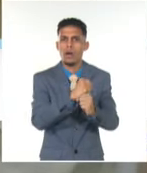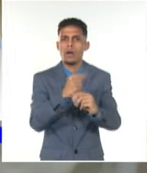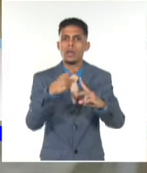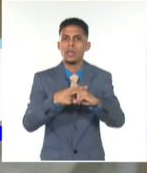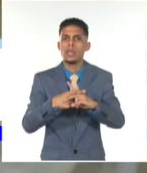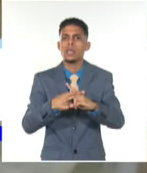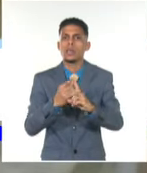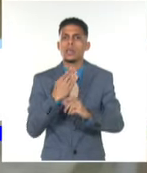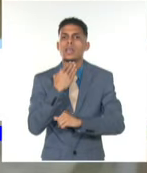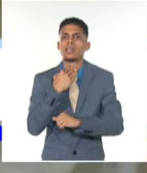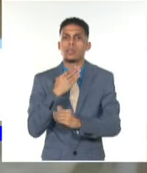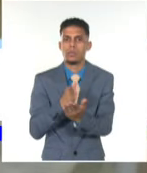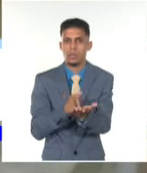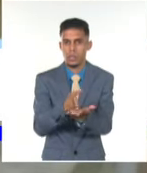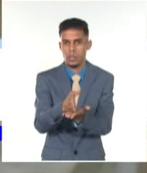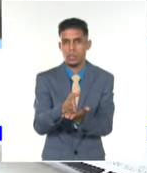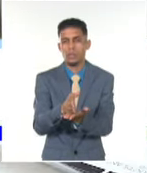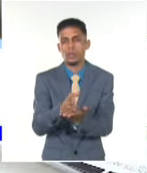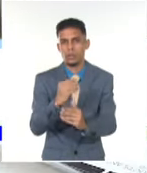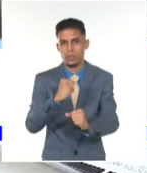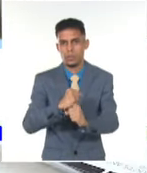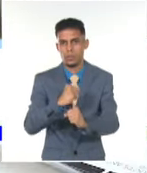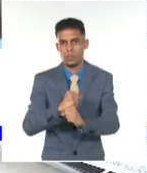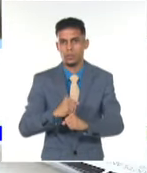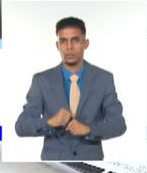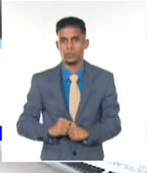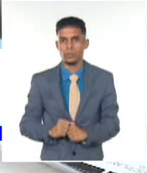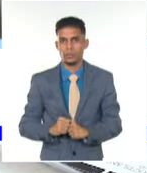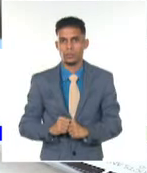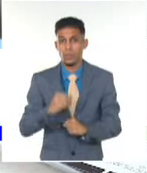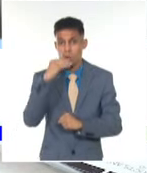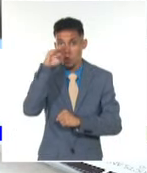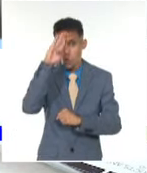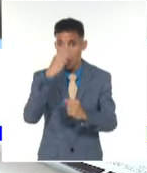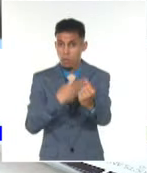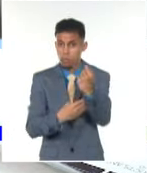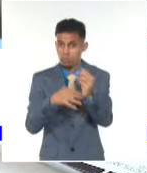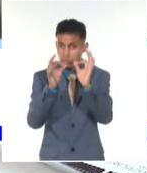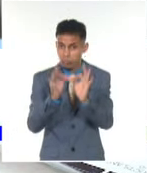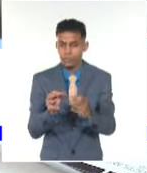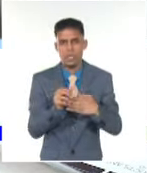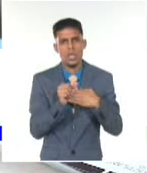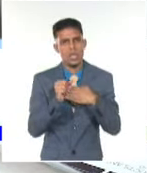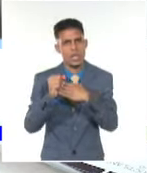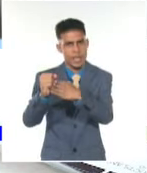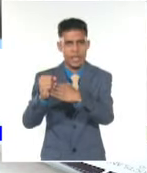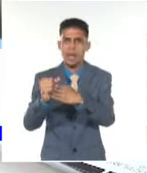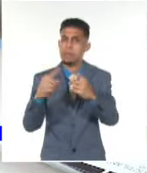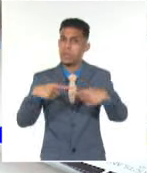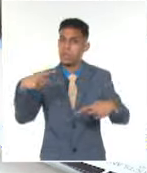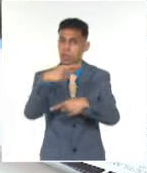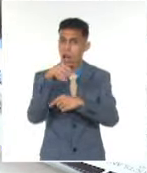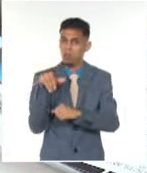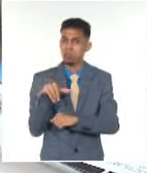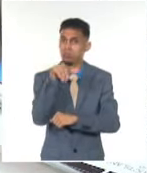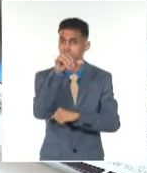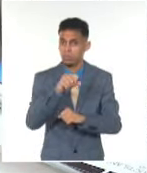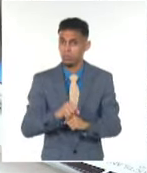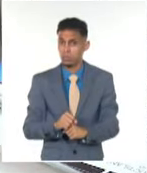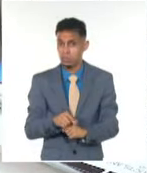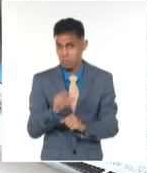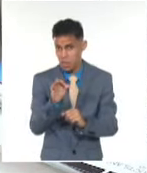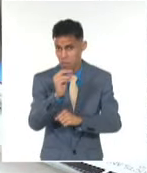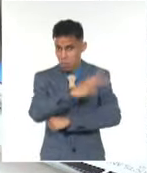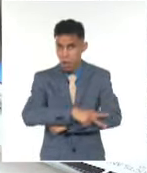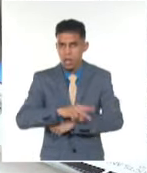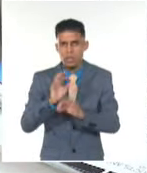para afianzar vínculos. Cuba realmente es un líder en la región MAC. Es un estado que siempre ha estado